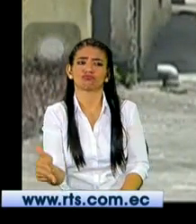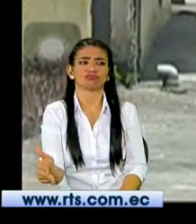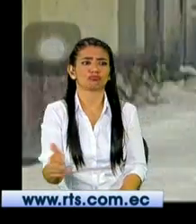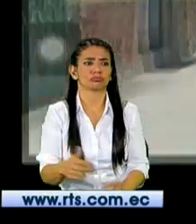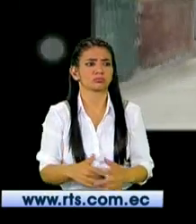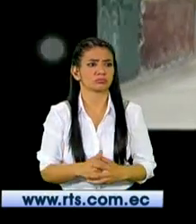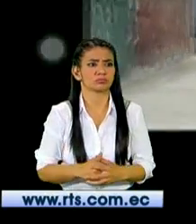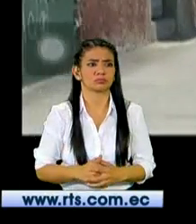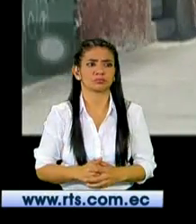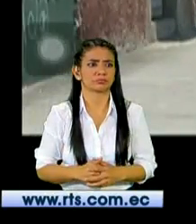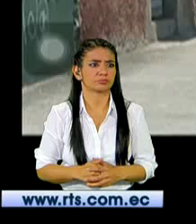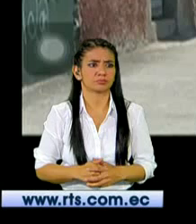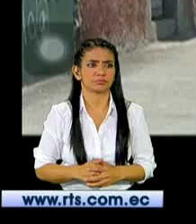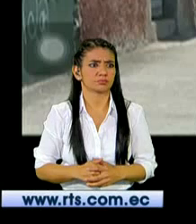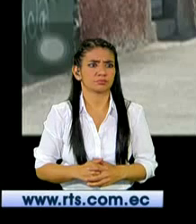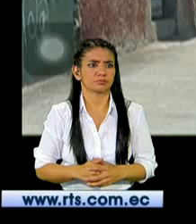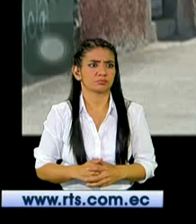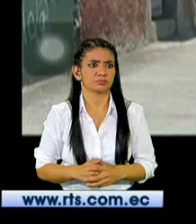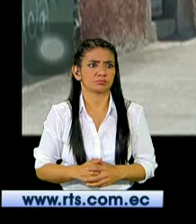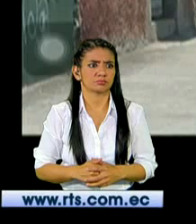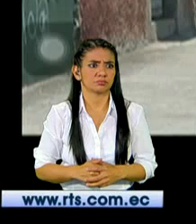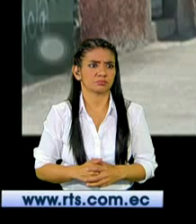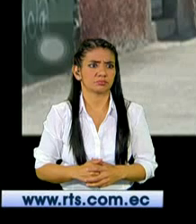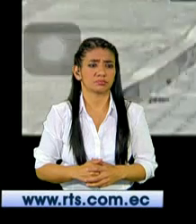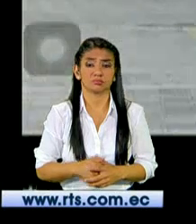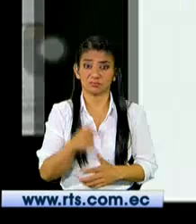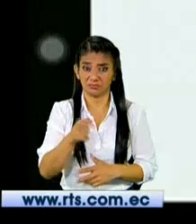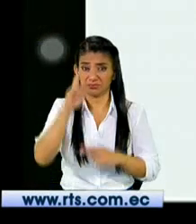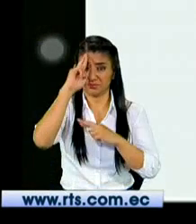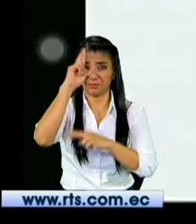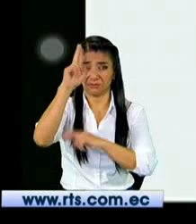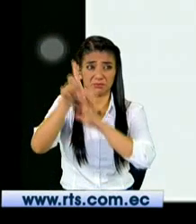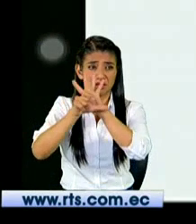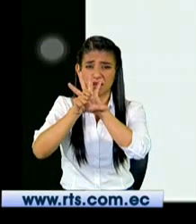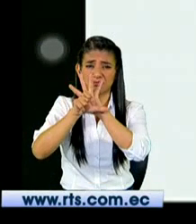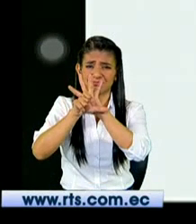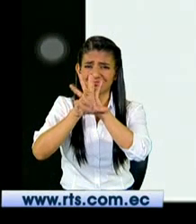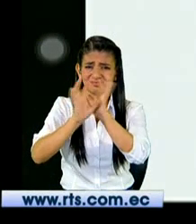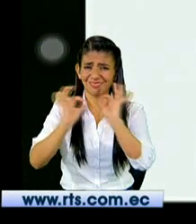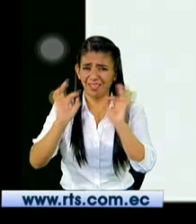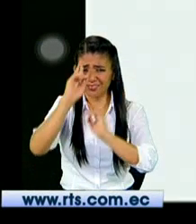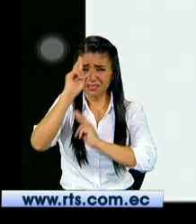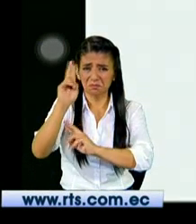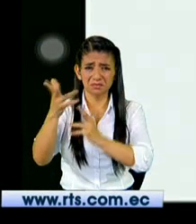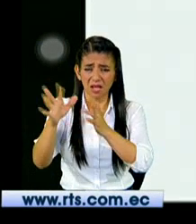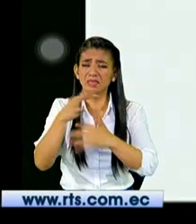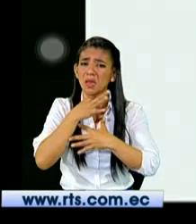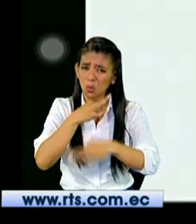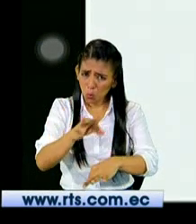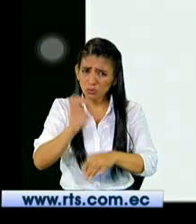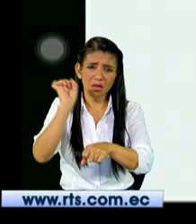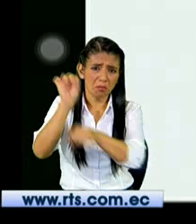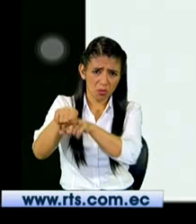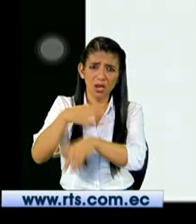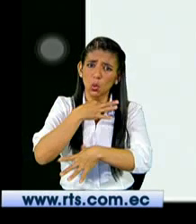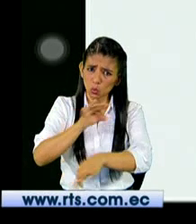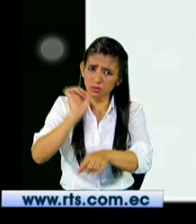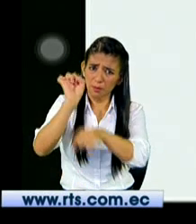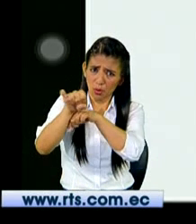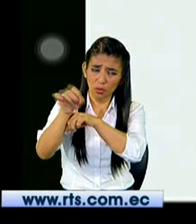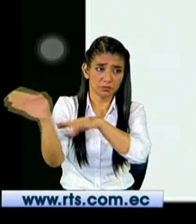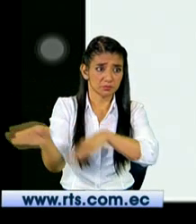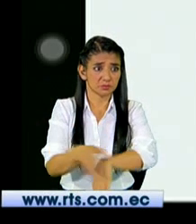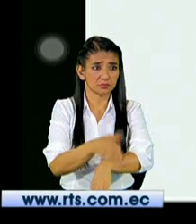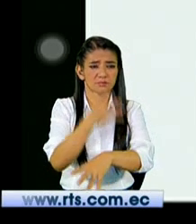llanta. Increíble cómo nos gusta violentar la normativa. Y finalmente, hermoso, dice,